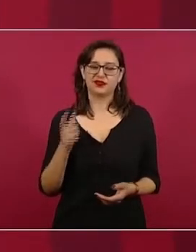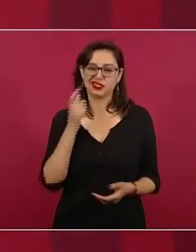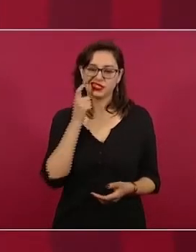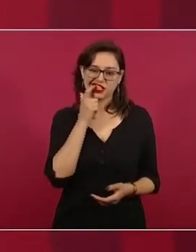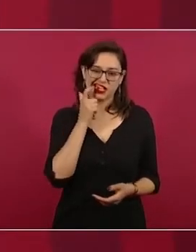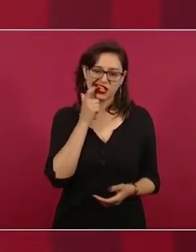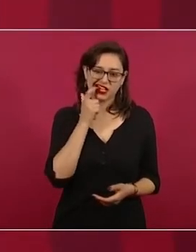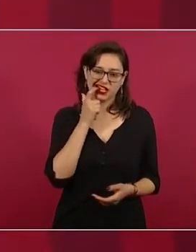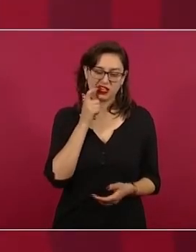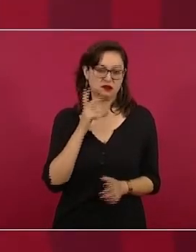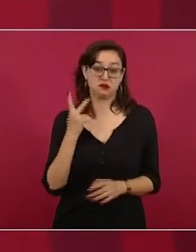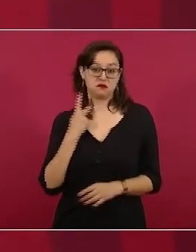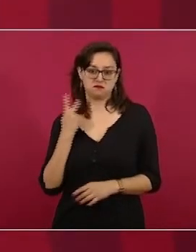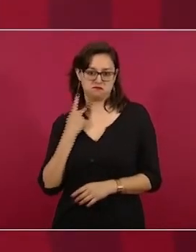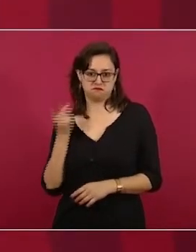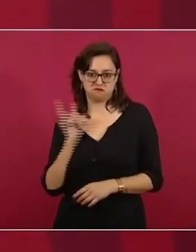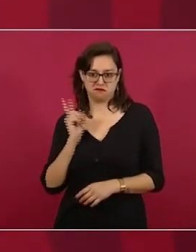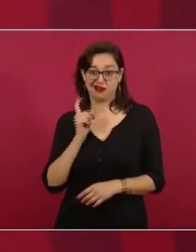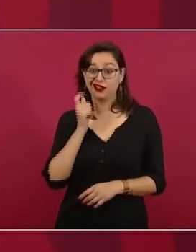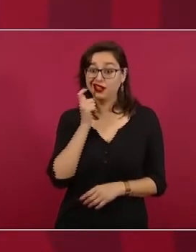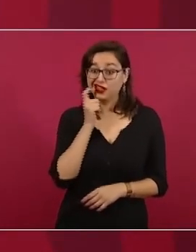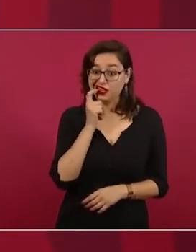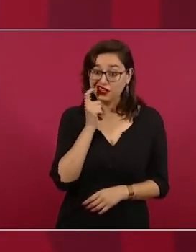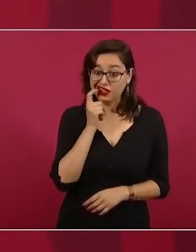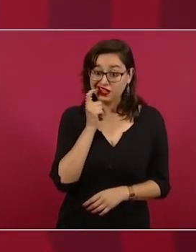un noble oficio.